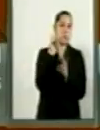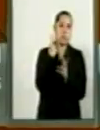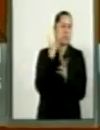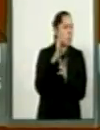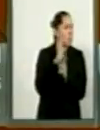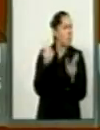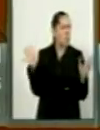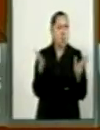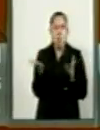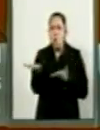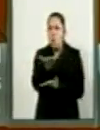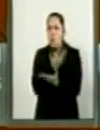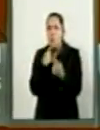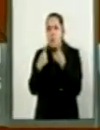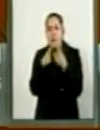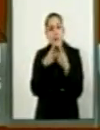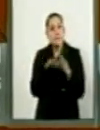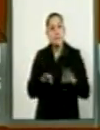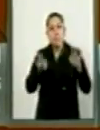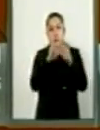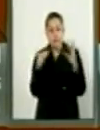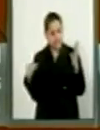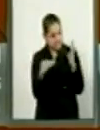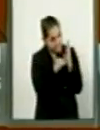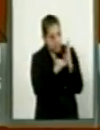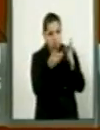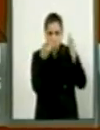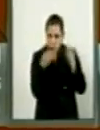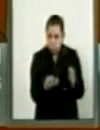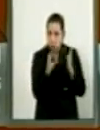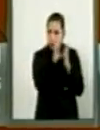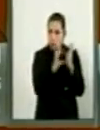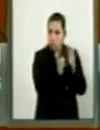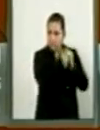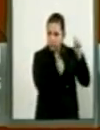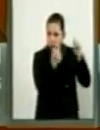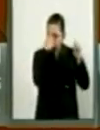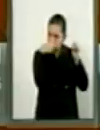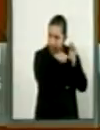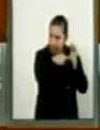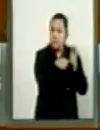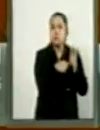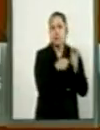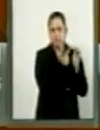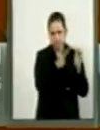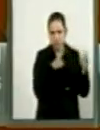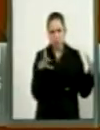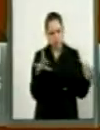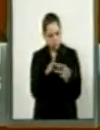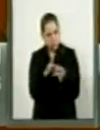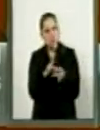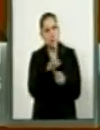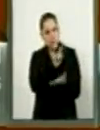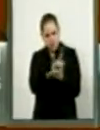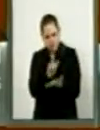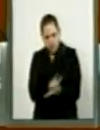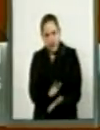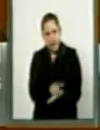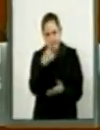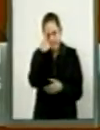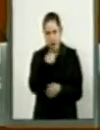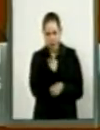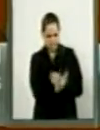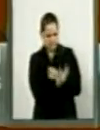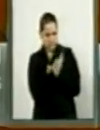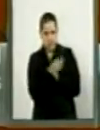constitucionales que interactúen armónicamente para crear esquemas jurídicos que garanticen los derechos humanos de todos los solicitantes